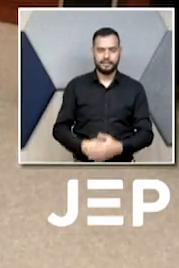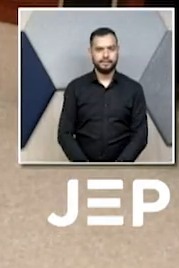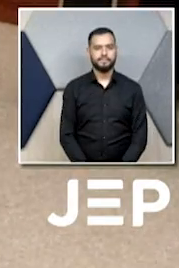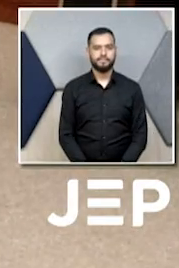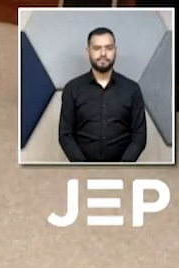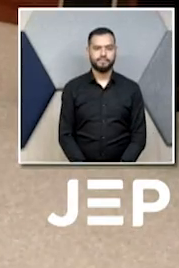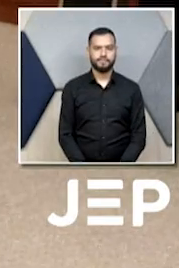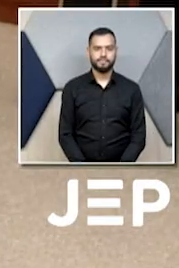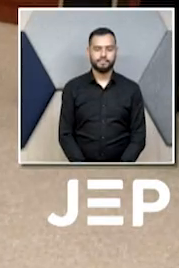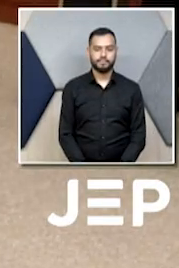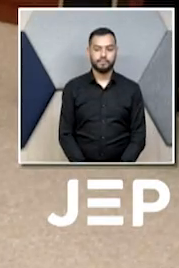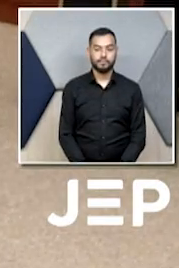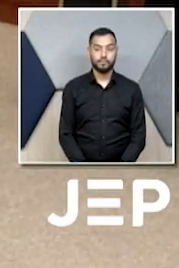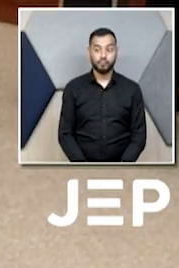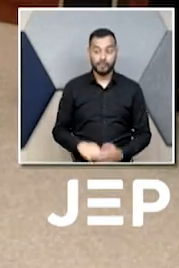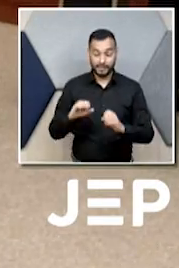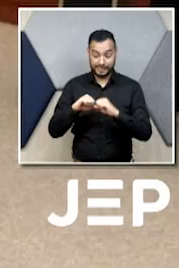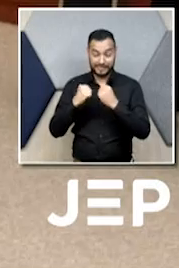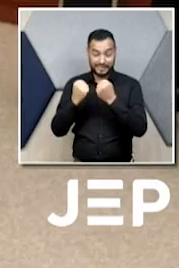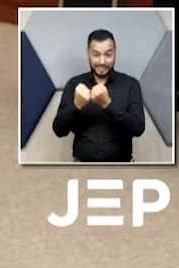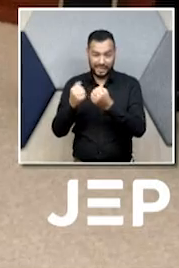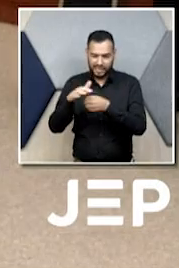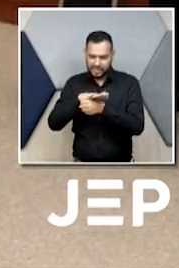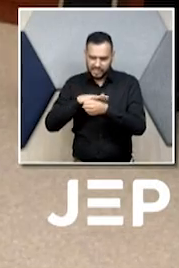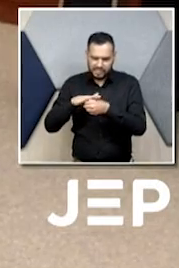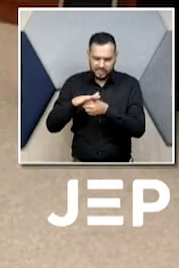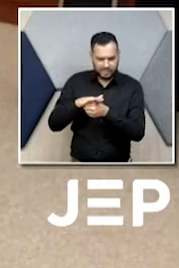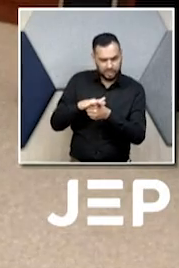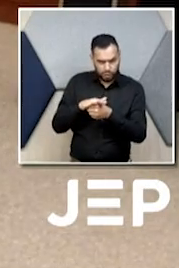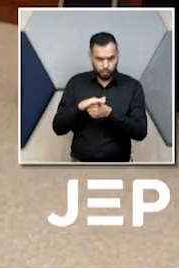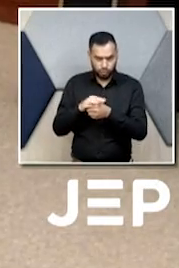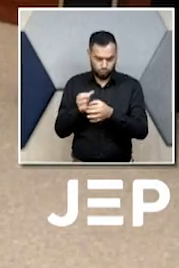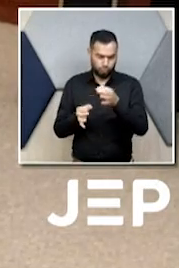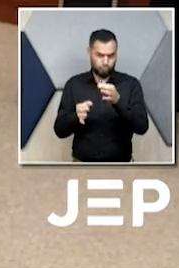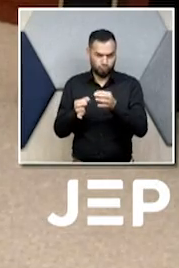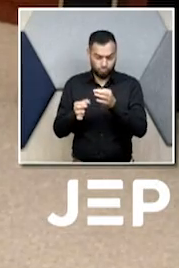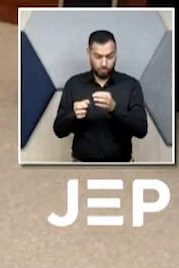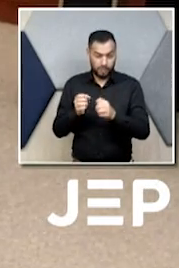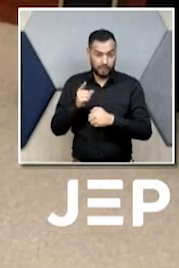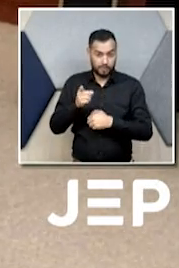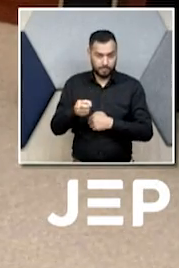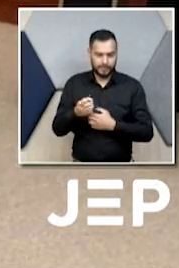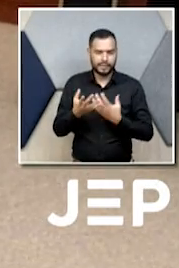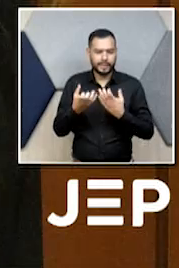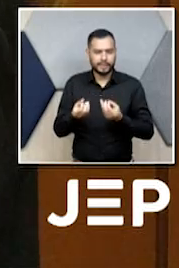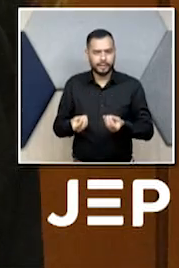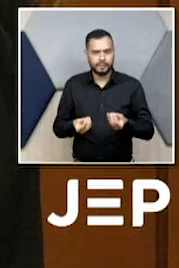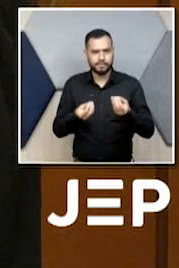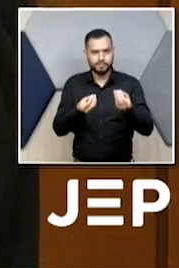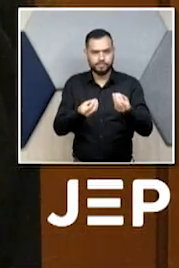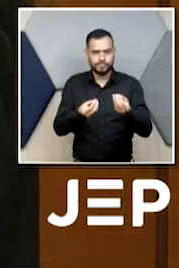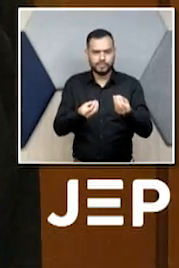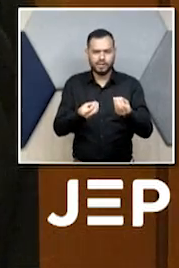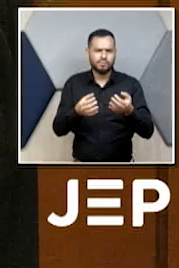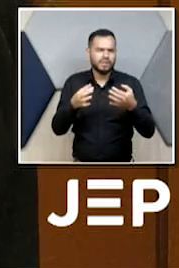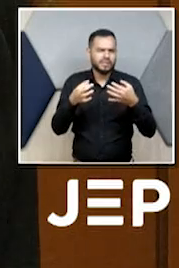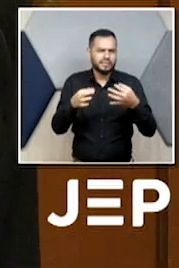La Sala de Definición de Situaciones Jurídicas quiere presentar un sencillo pero